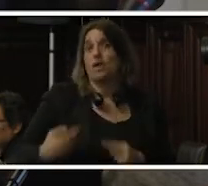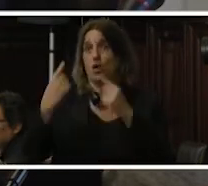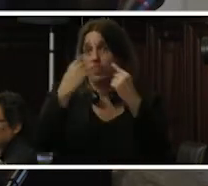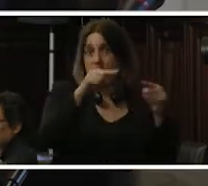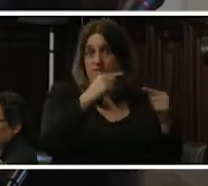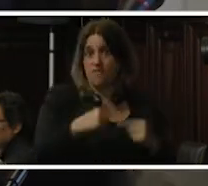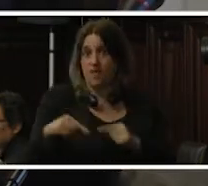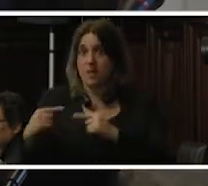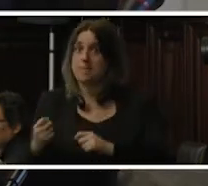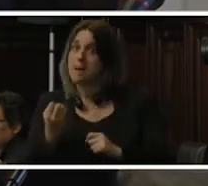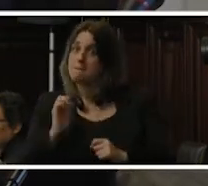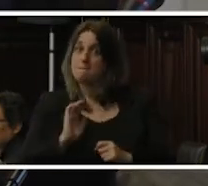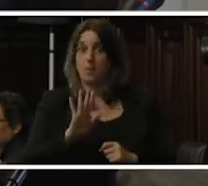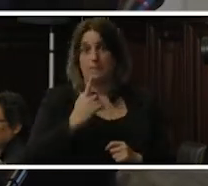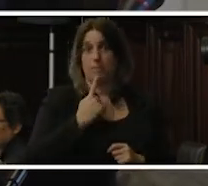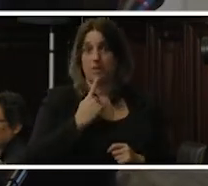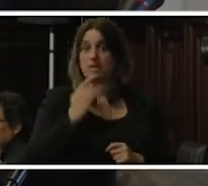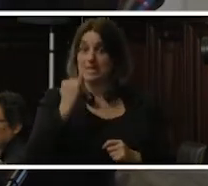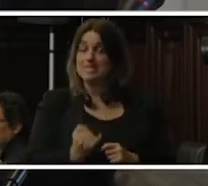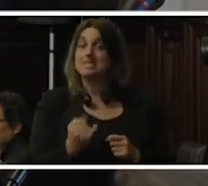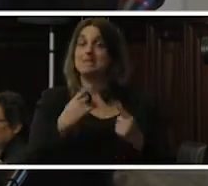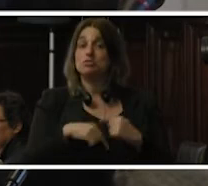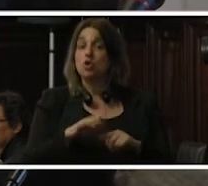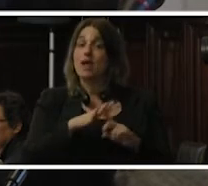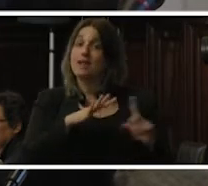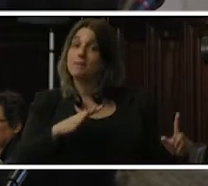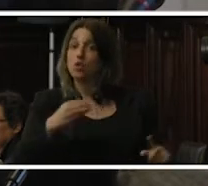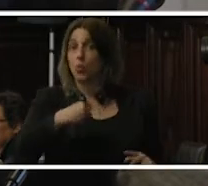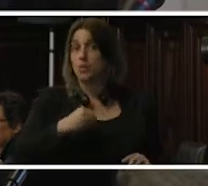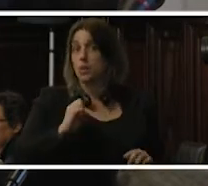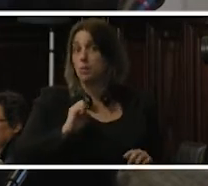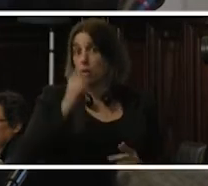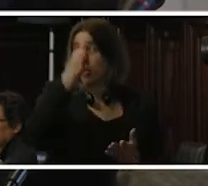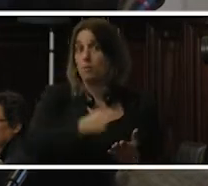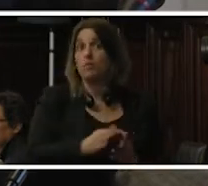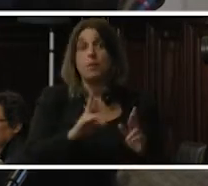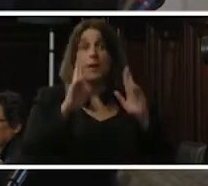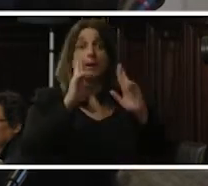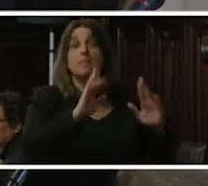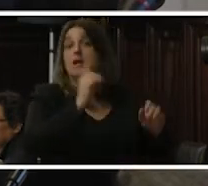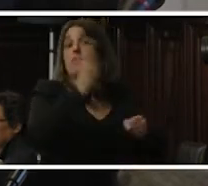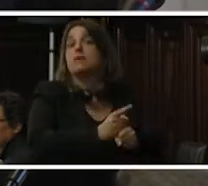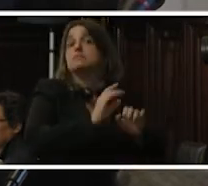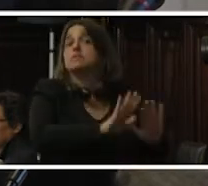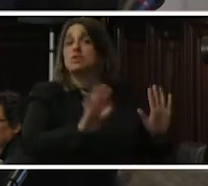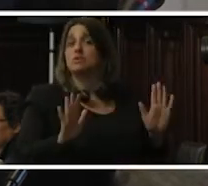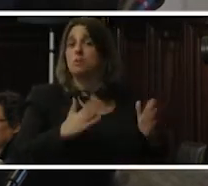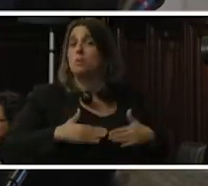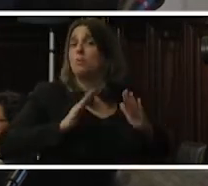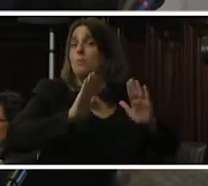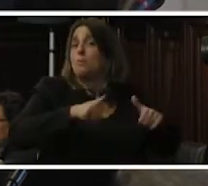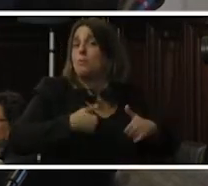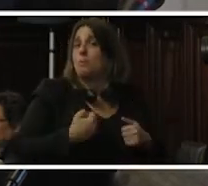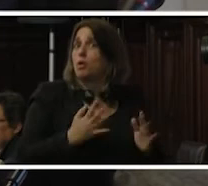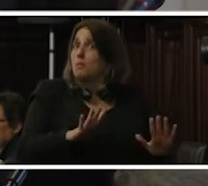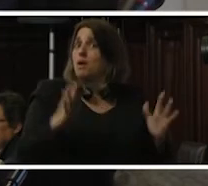caso, fundamentalmente en el aislamiento voluntario, respetar esa decisión, esa autodeterminación de